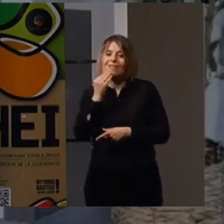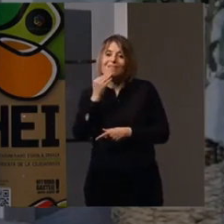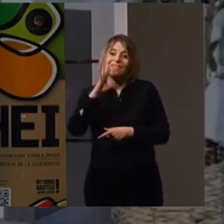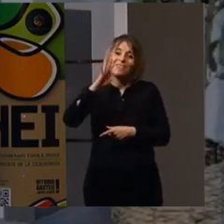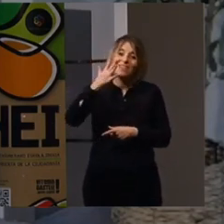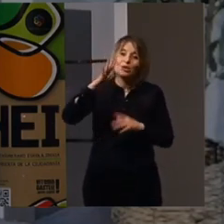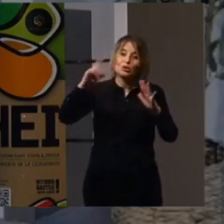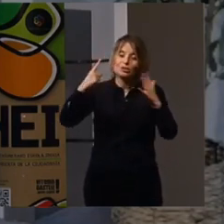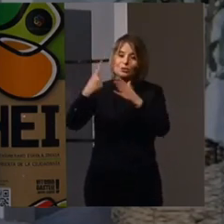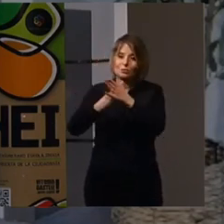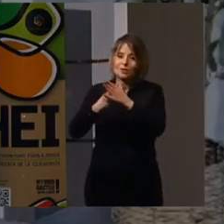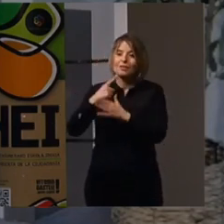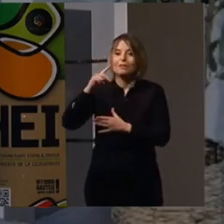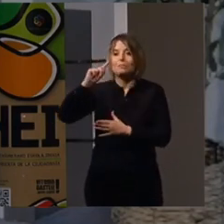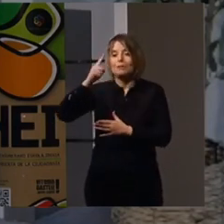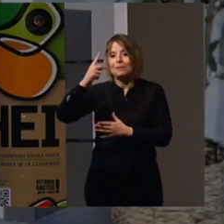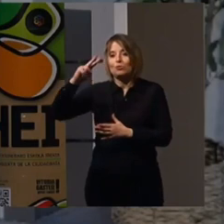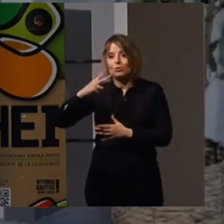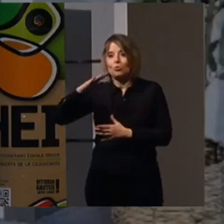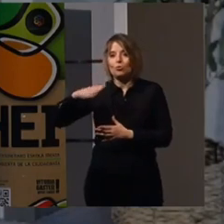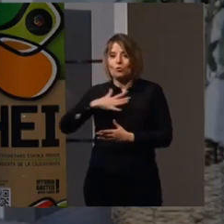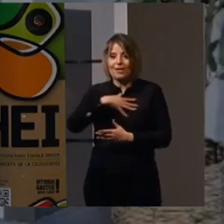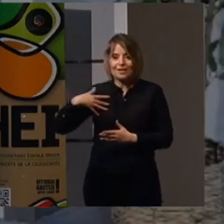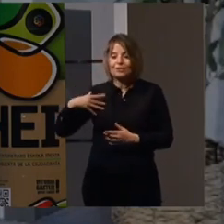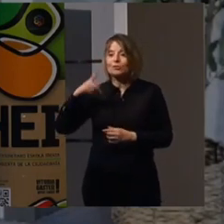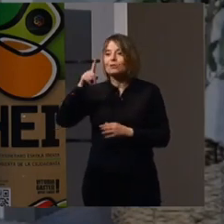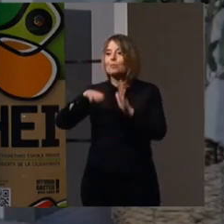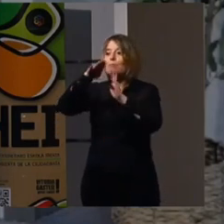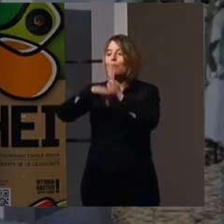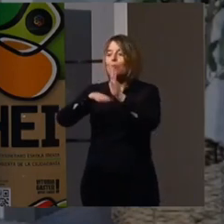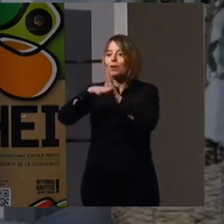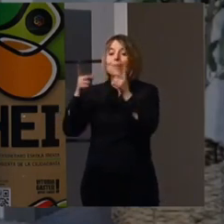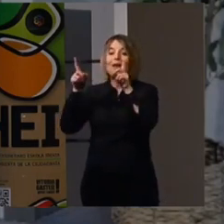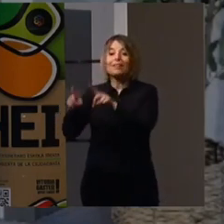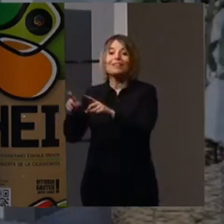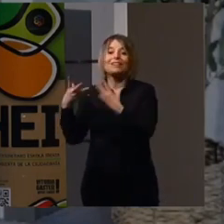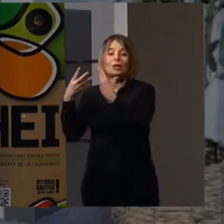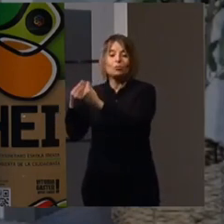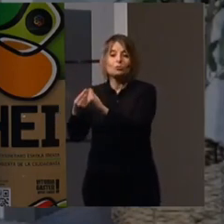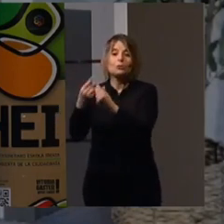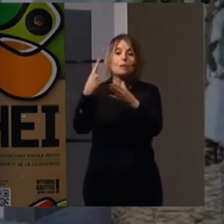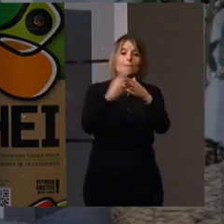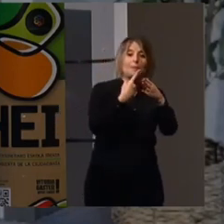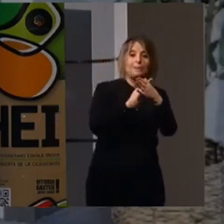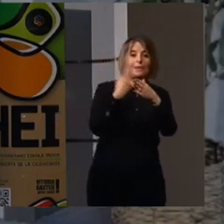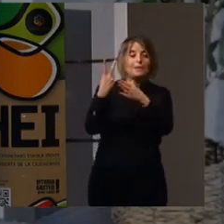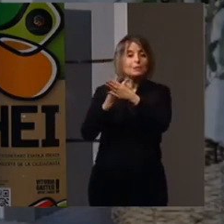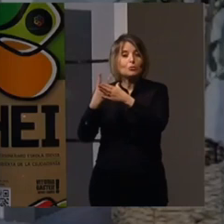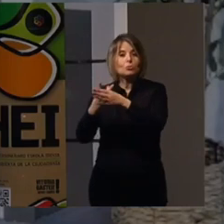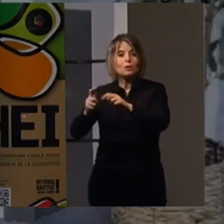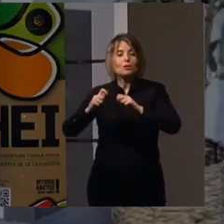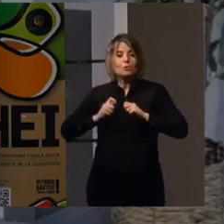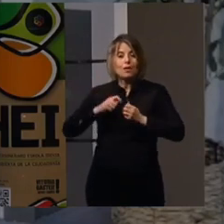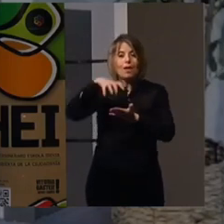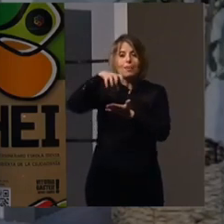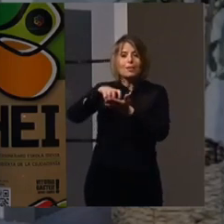5.º, 6.º de primaria y 1.º y 2.º de secundaria, y el programa Cita con, destinado a primaria y secundaria, que ofrece la